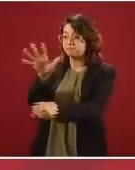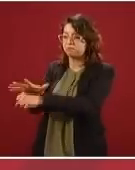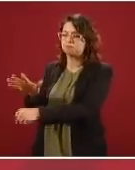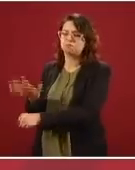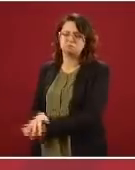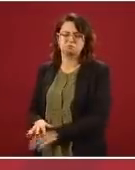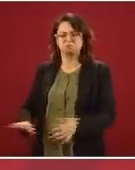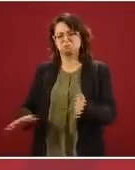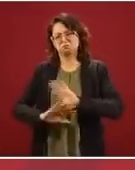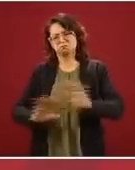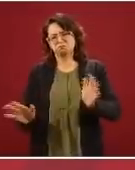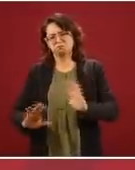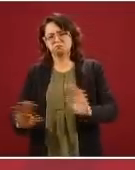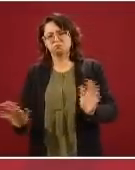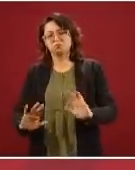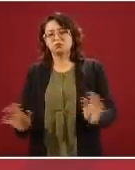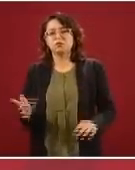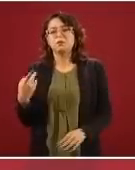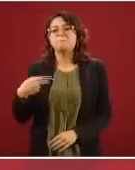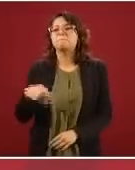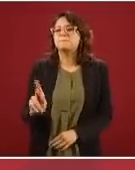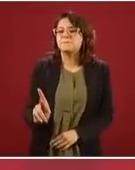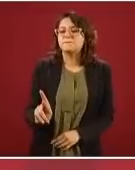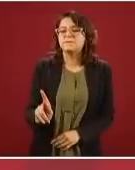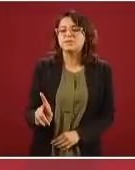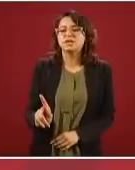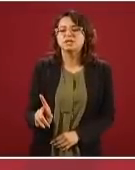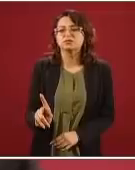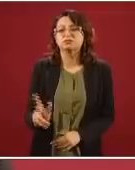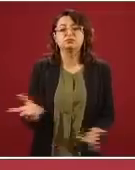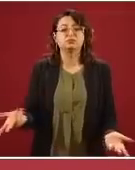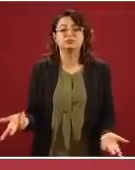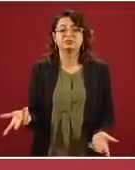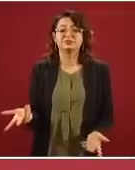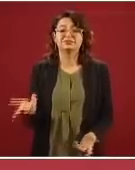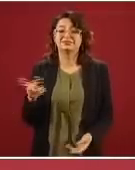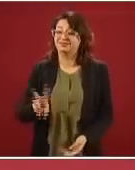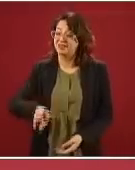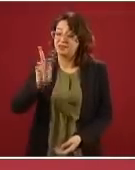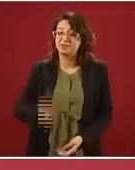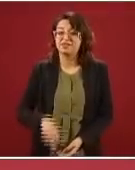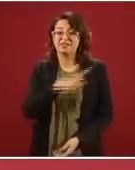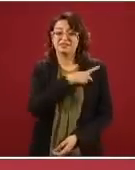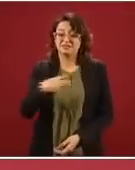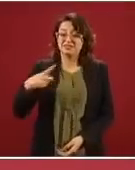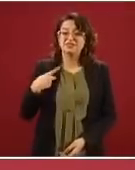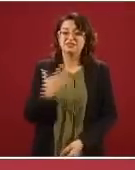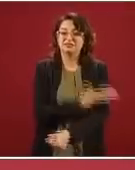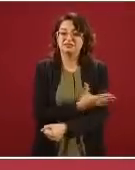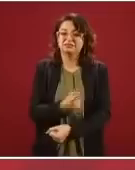nada más es decir las cosas como son.